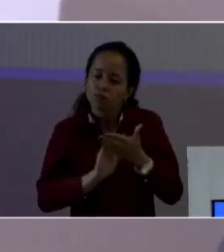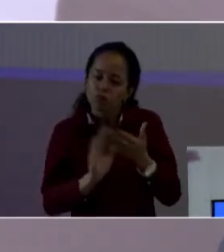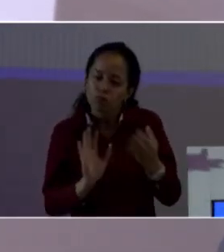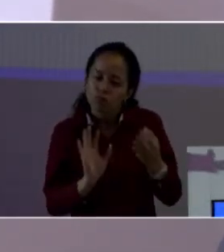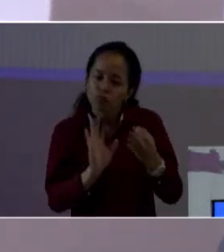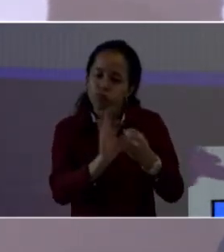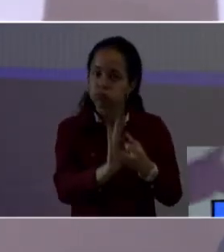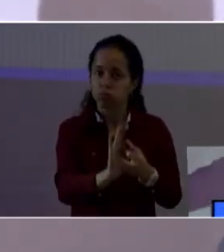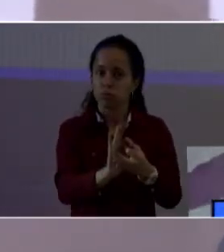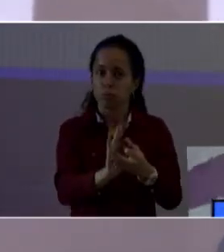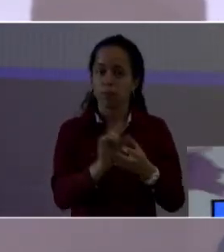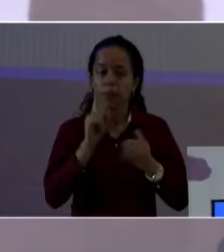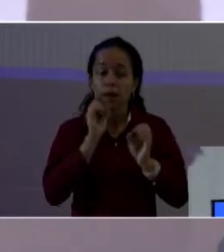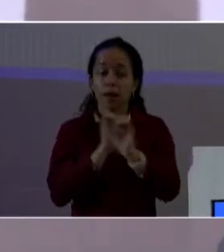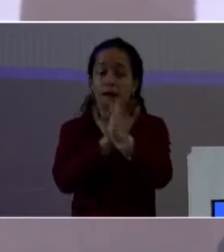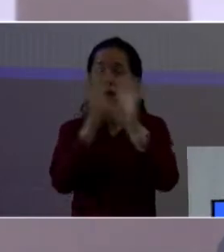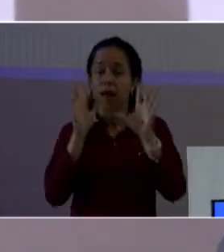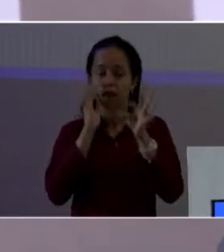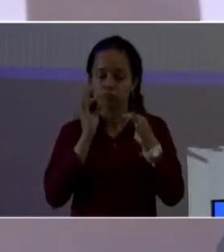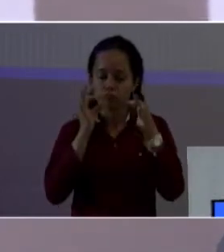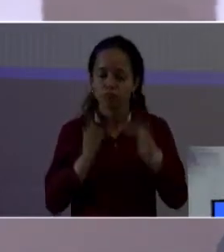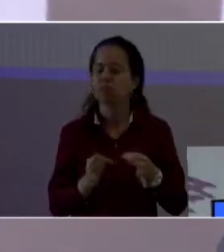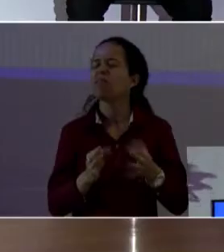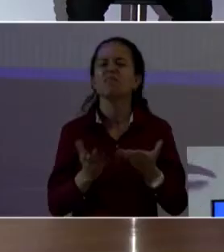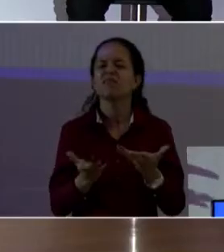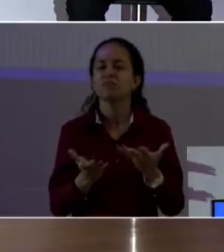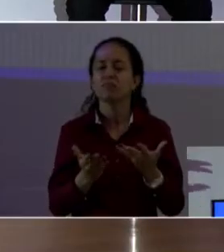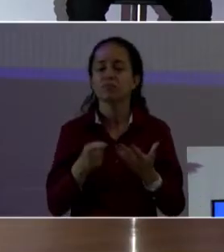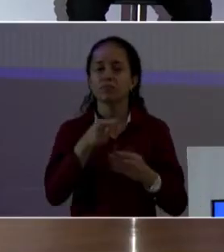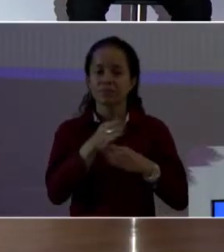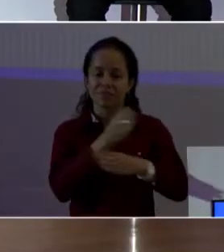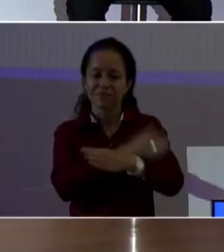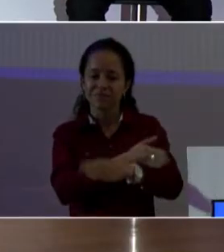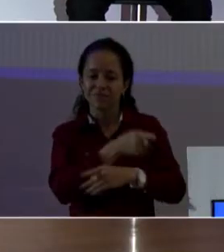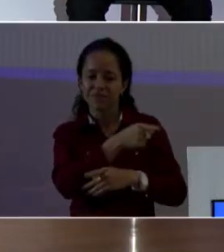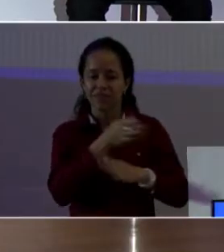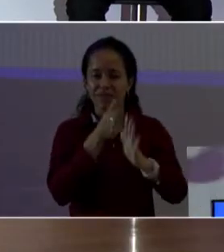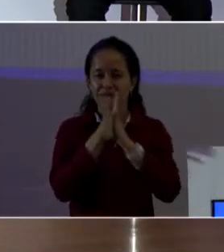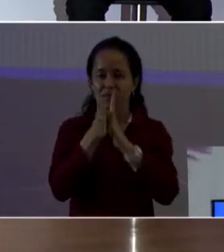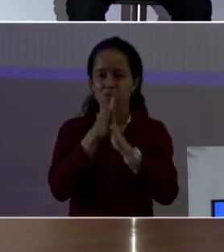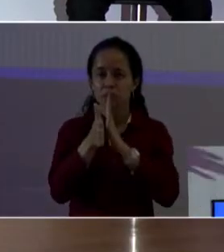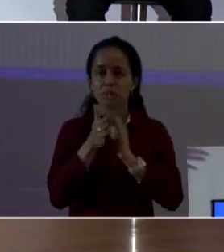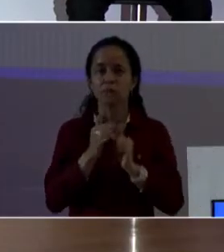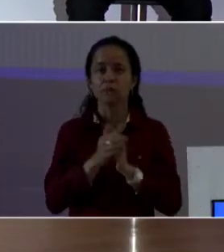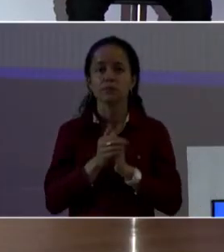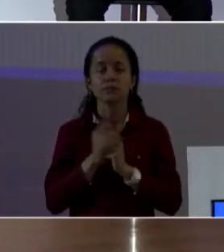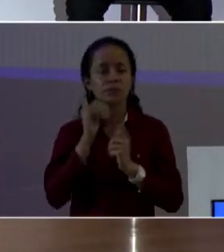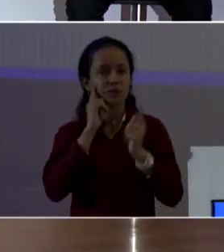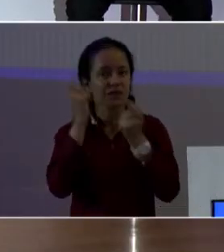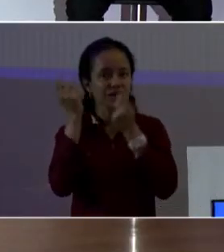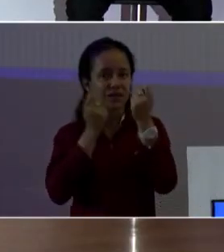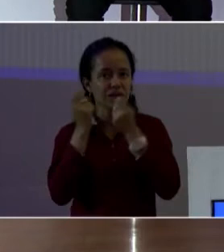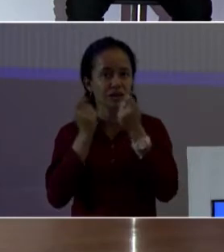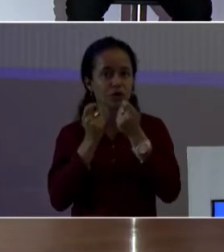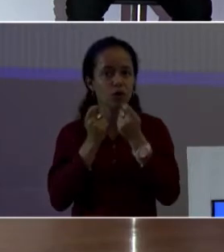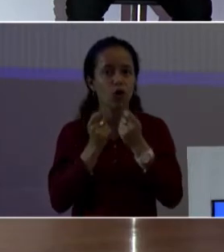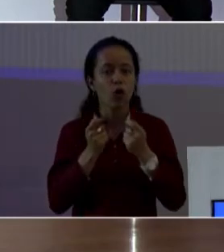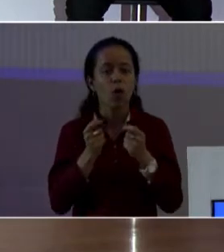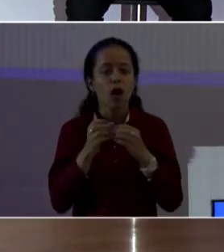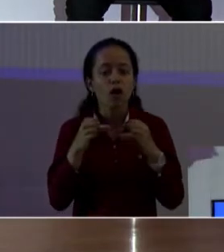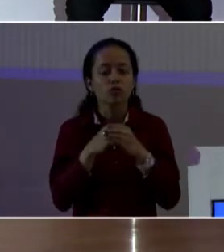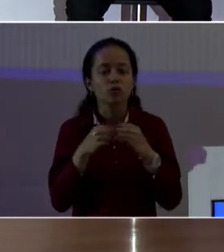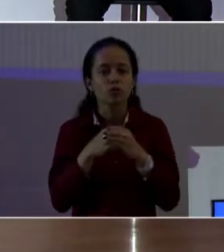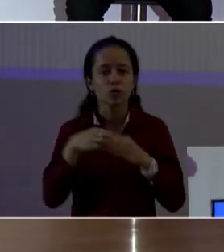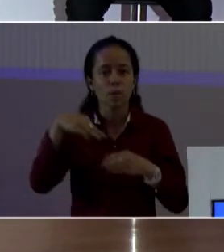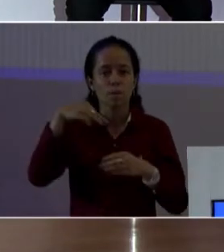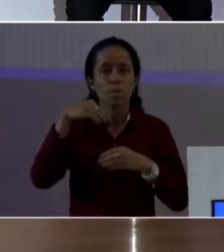todo muy concreto fue el que nos expusieron ahorita a través de la estrategia de la asociación